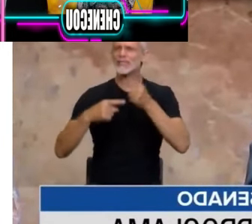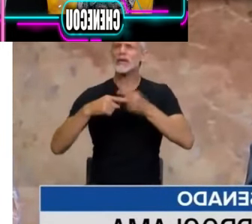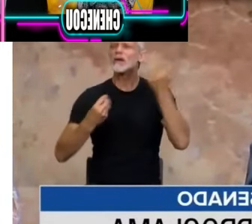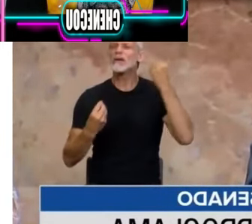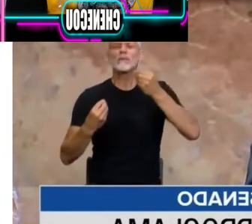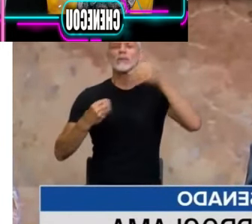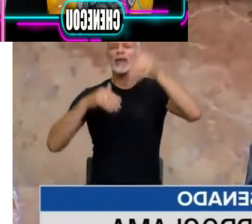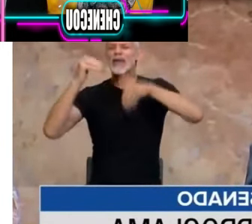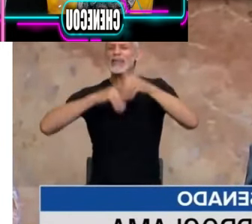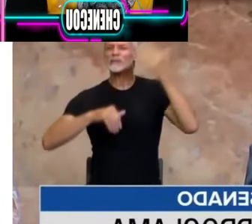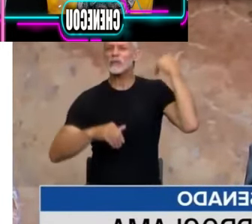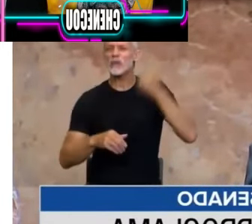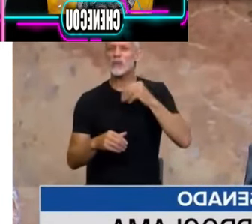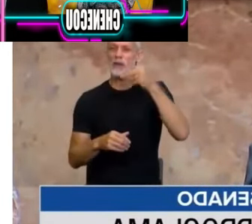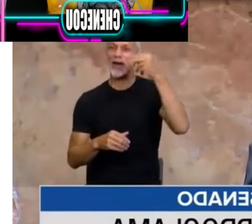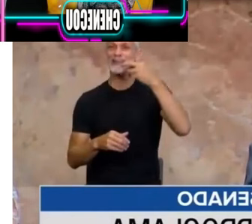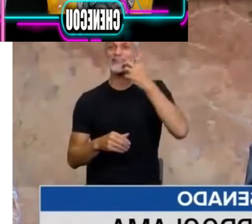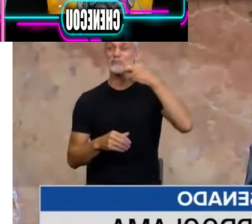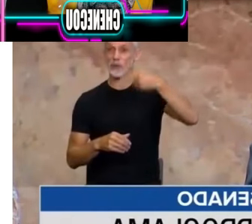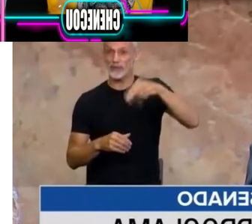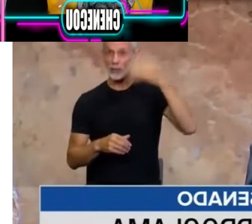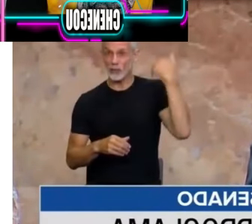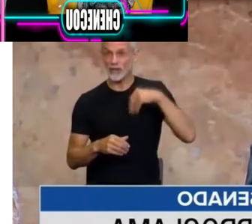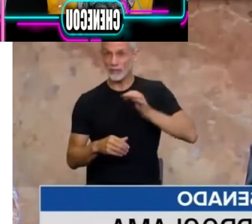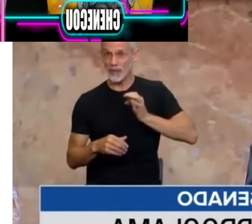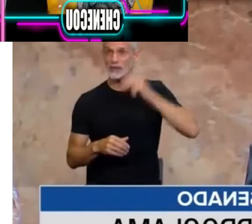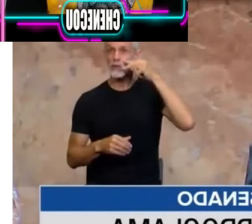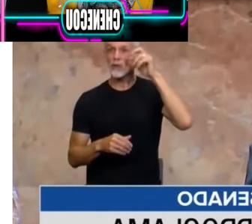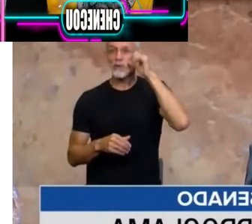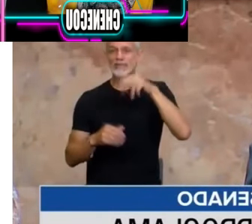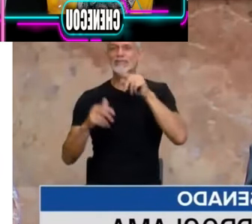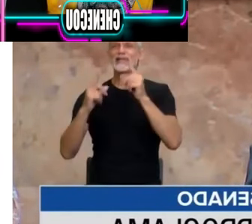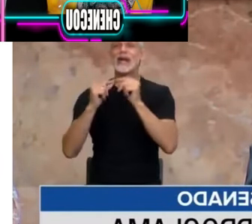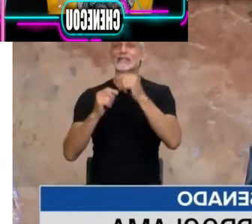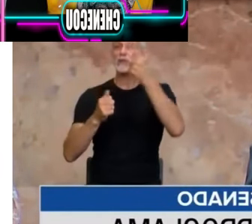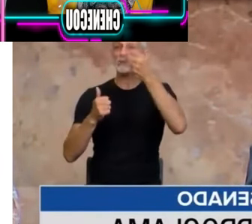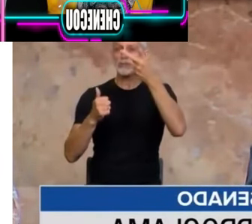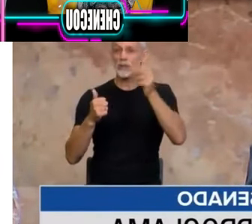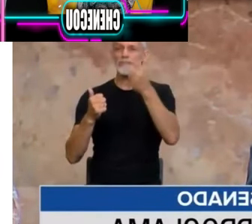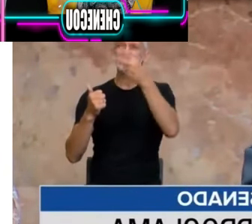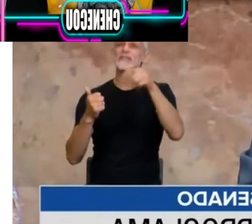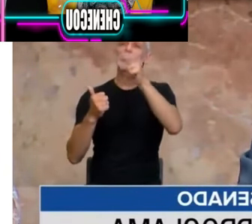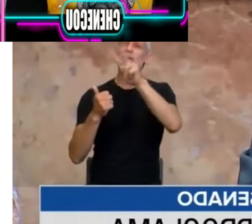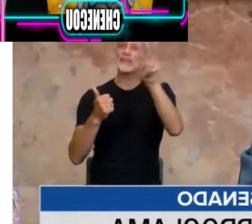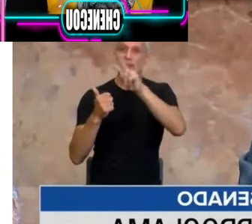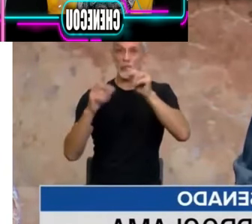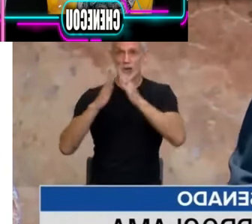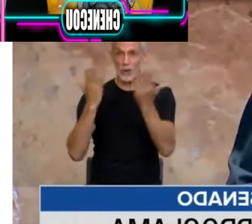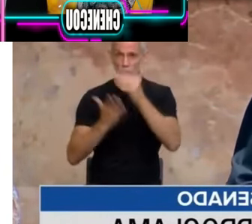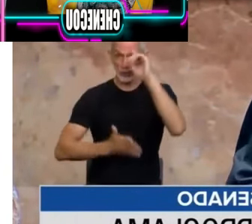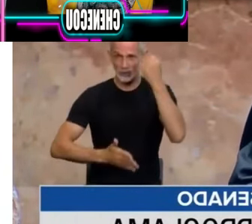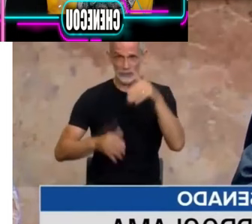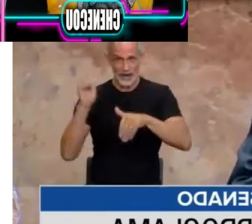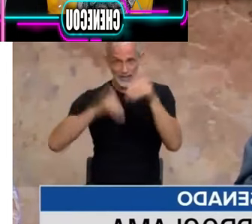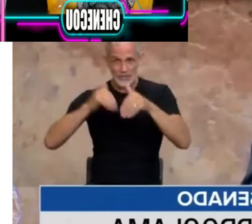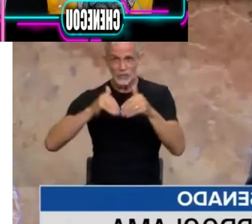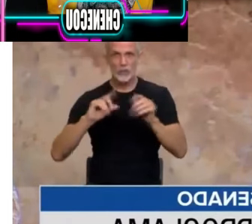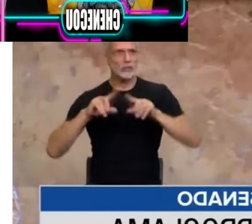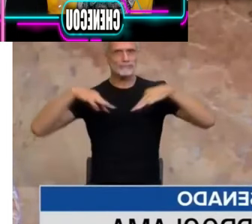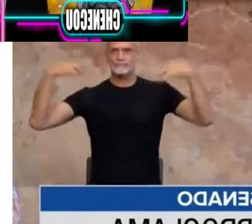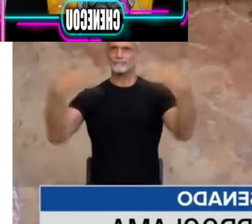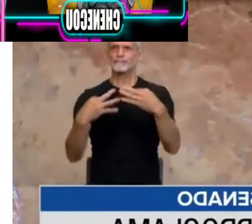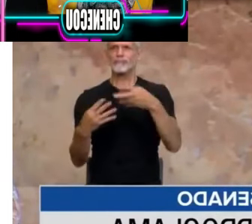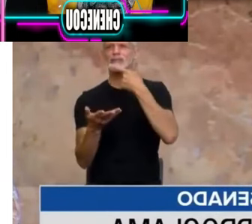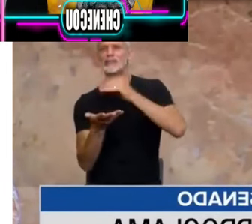el 19 de noviembre del 2023 y las disposiciones de los artículos 120 y 122 del Código Nacional Electoral, la Asamblea